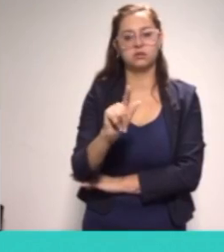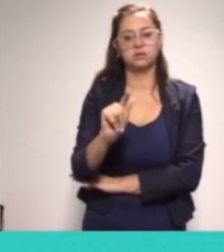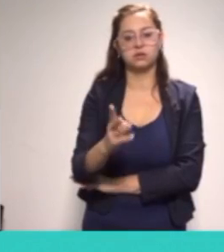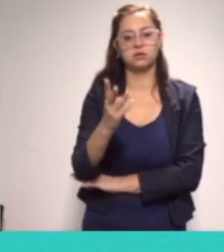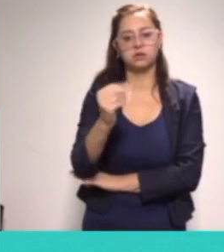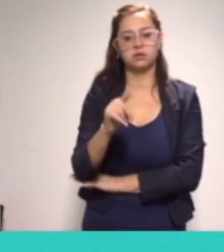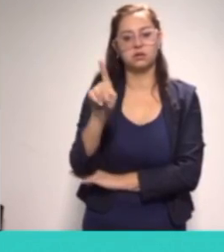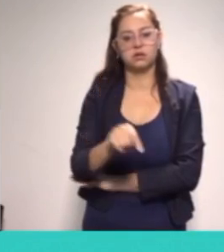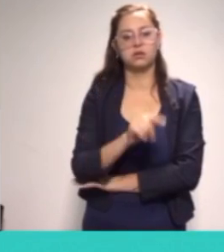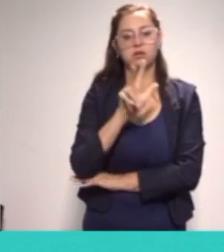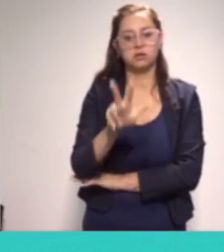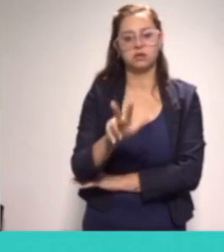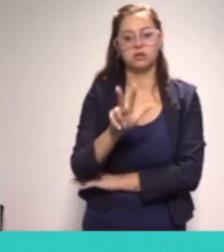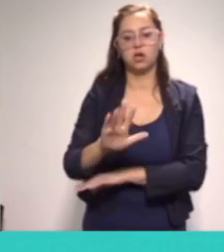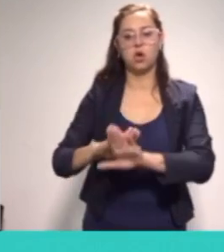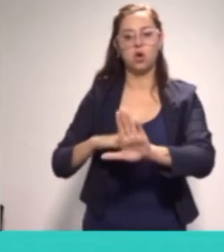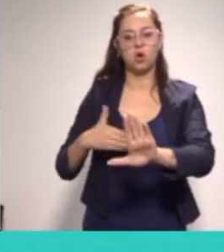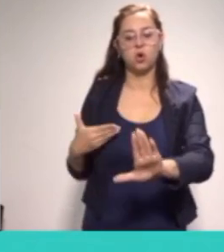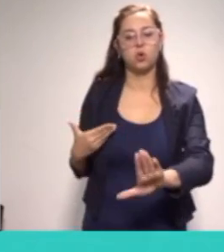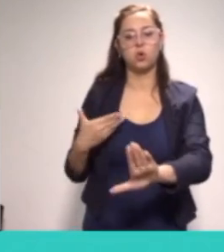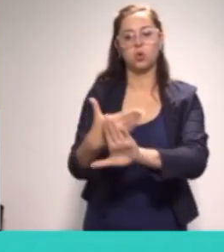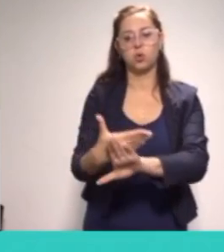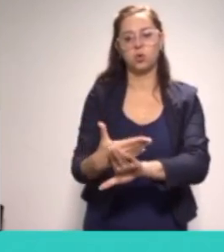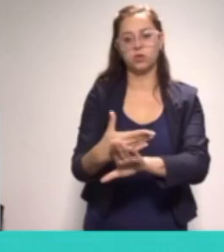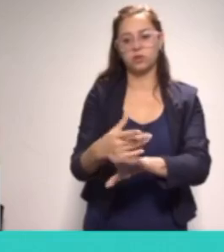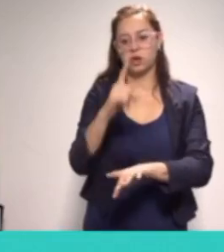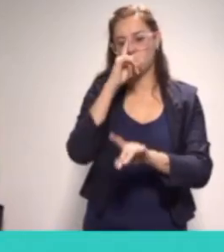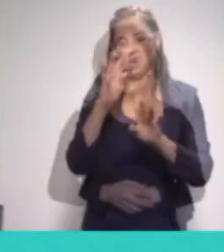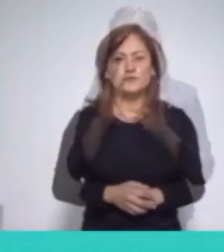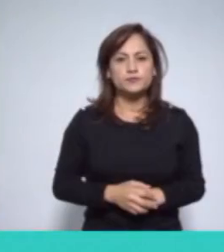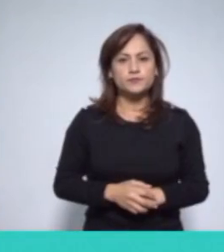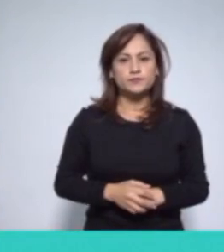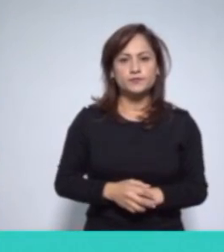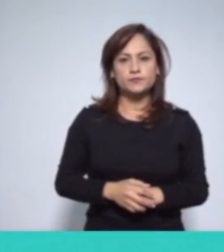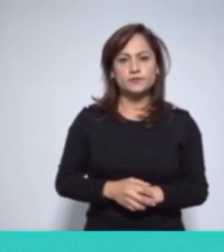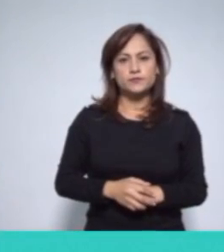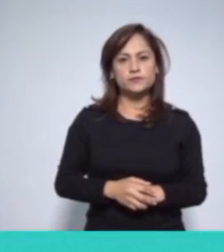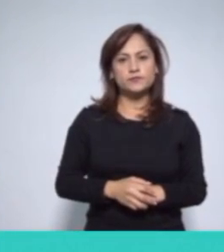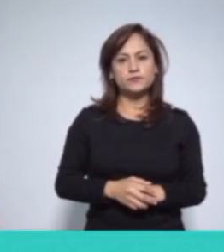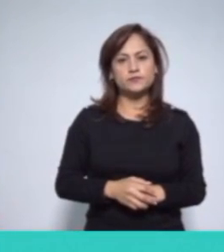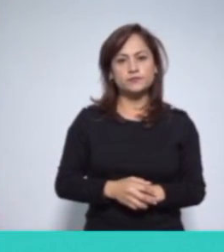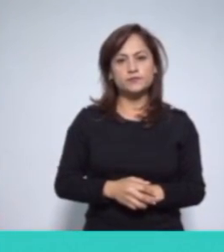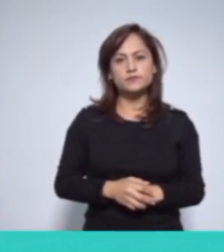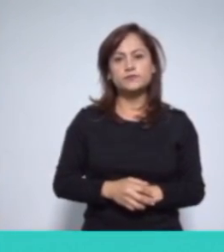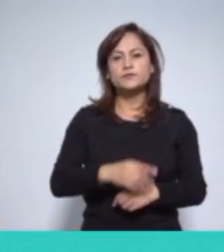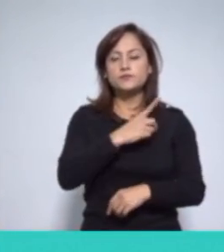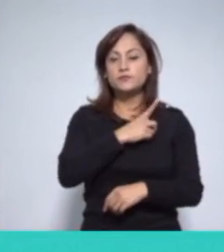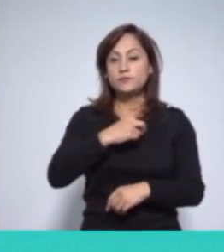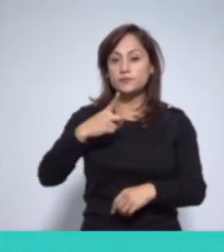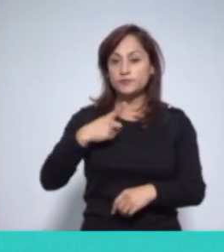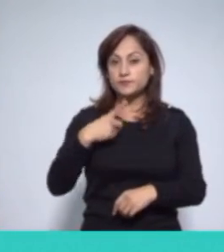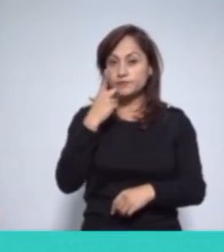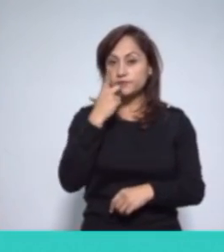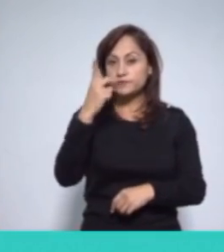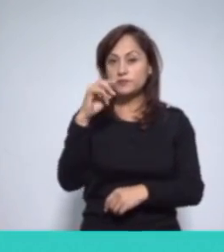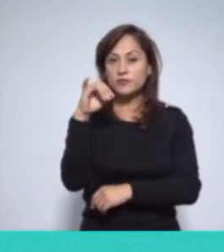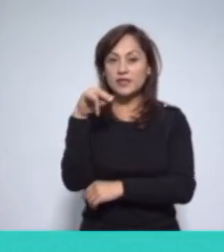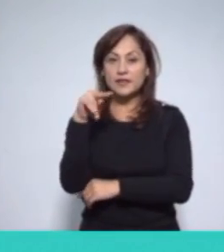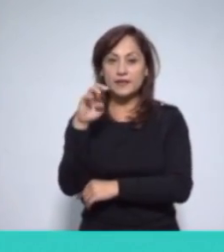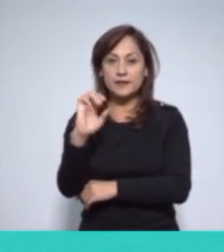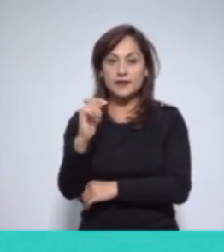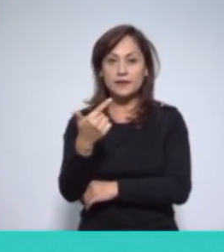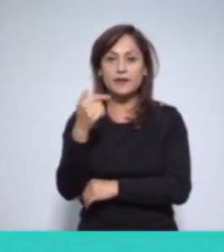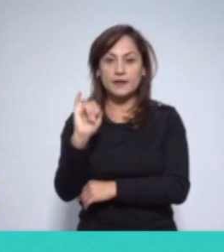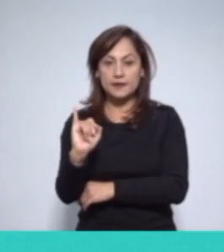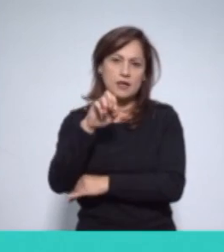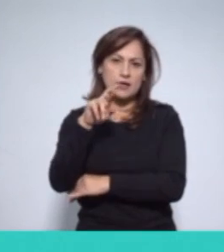acciones para promover y defender sus derechos entre 2014 y 2018. Al presentar el caso ante el Pleno, la comisionada Blanca Lilia Ibarra Cadena afirmó